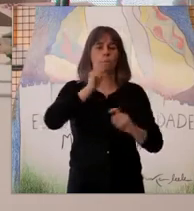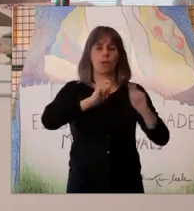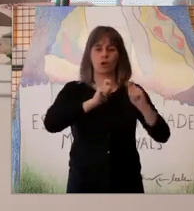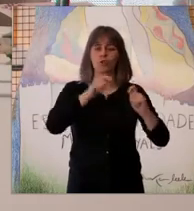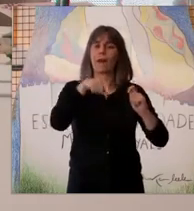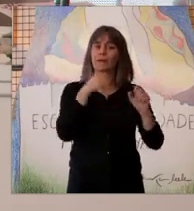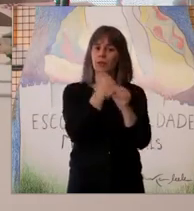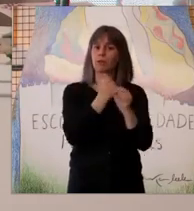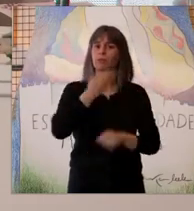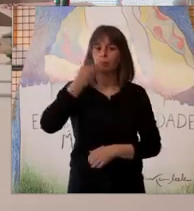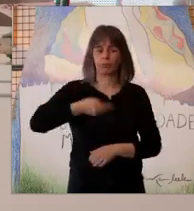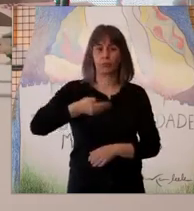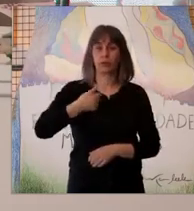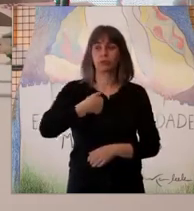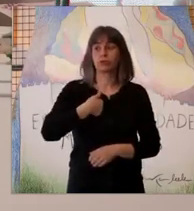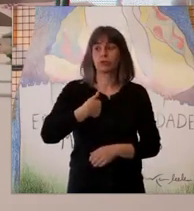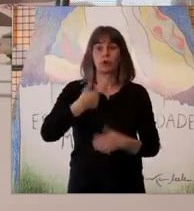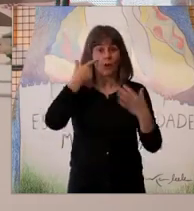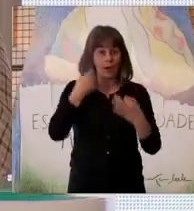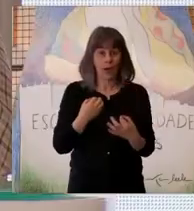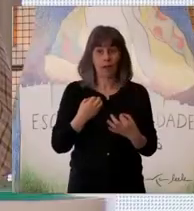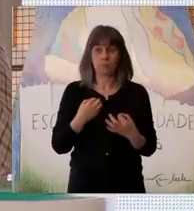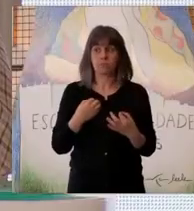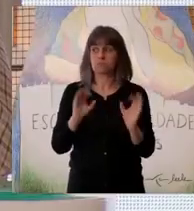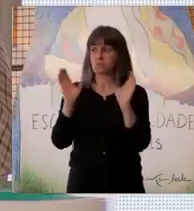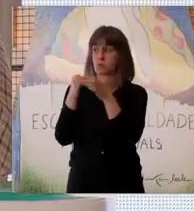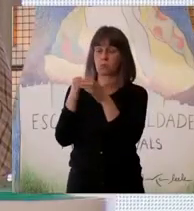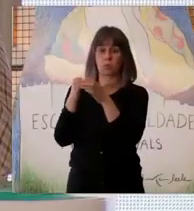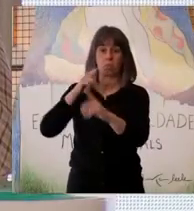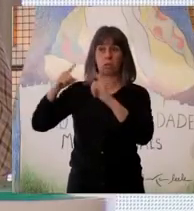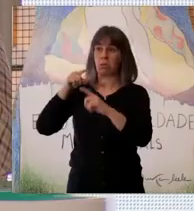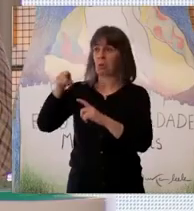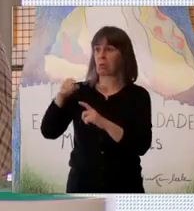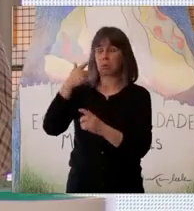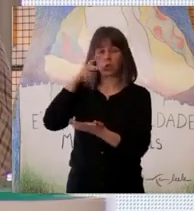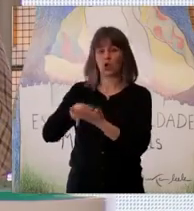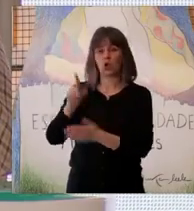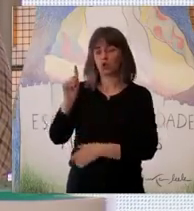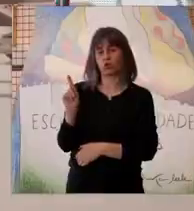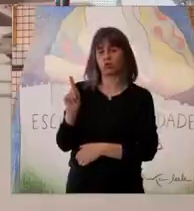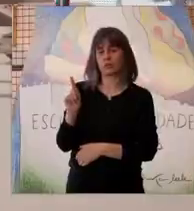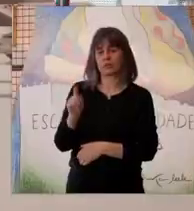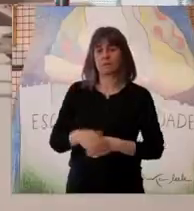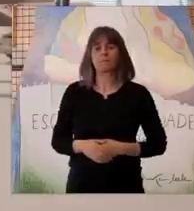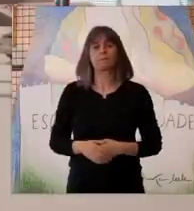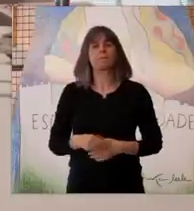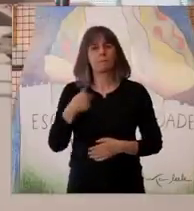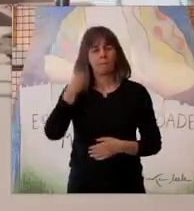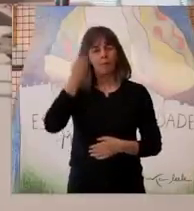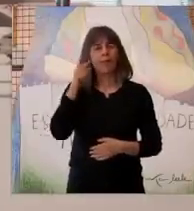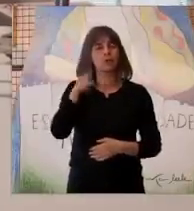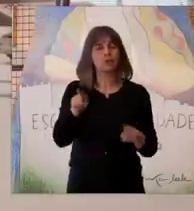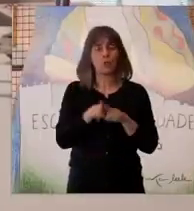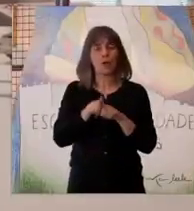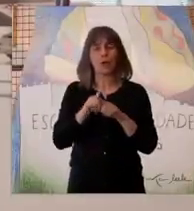que nunca he reconocido en las cúpulas directivas Y eso creo que es un techo